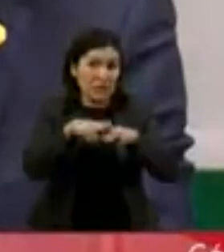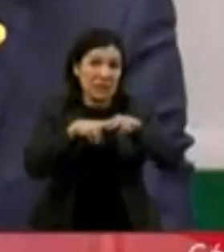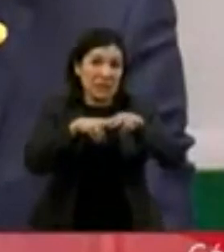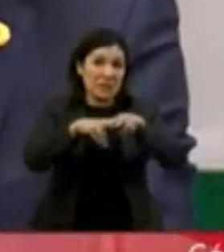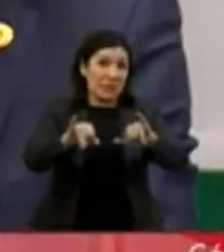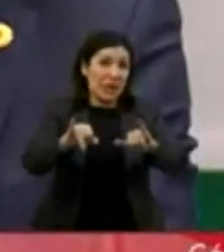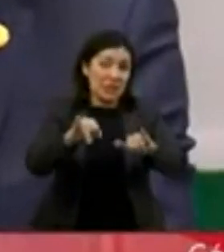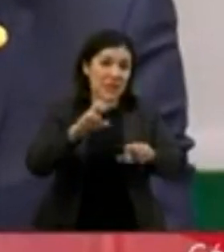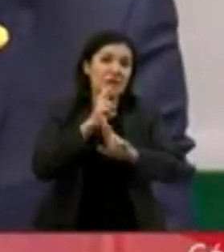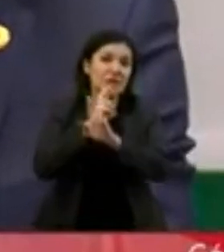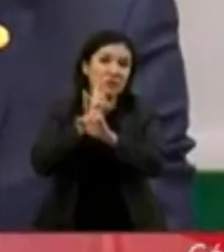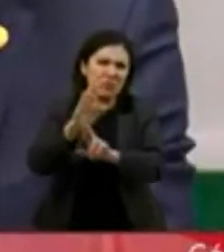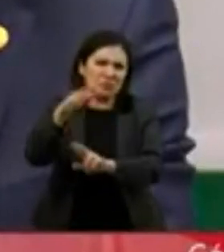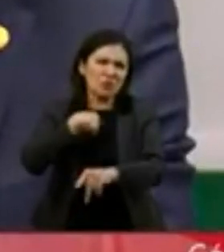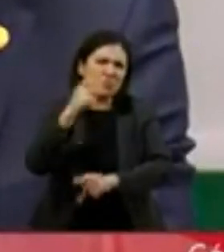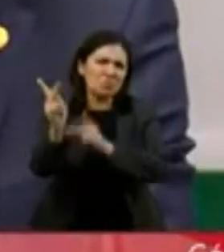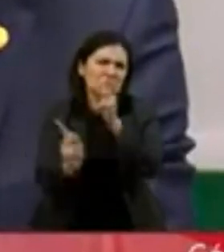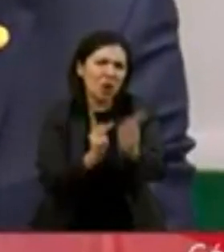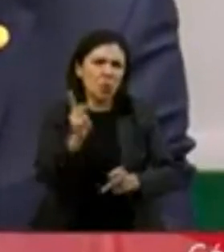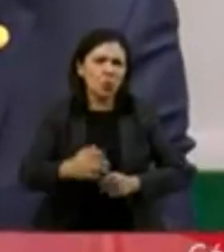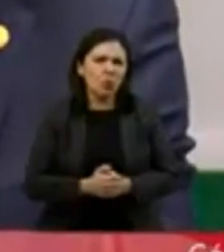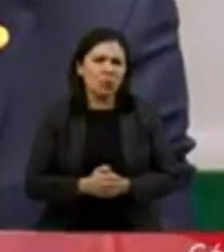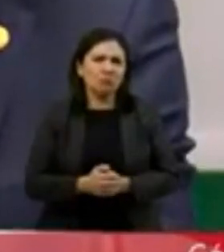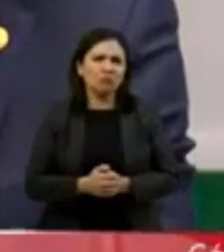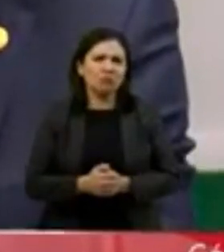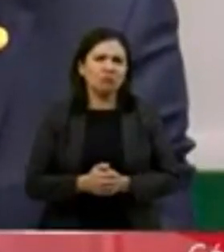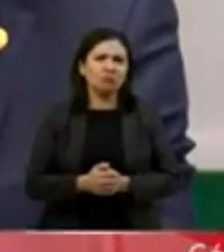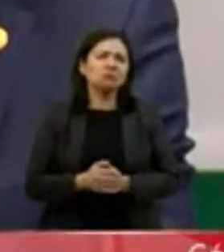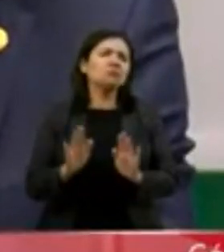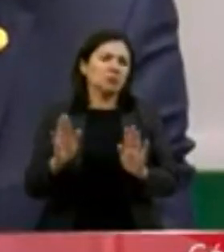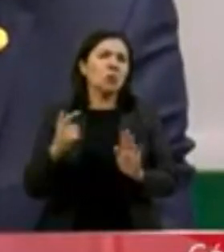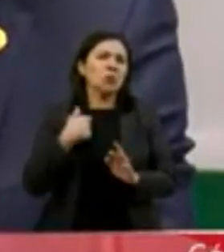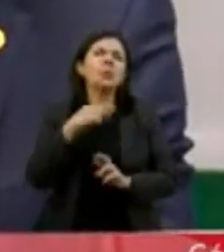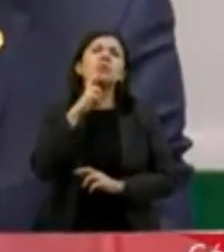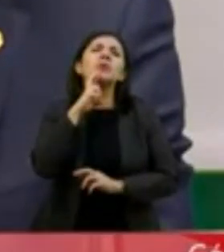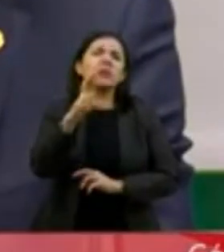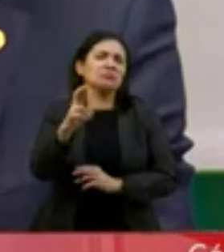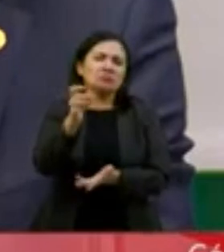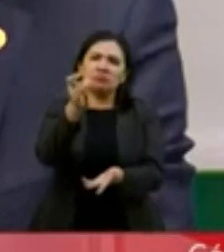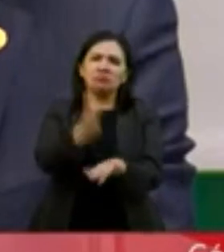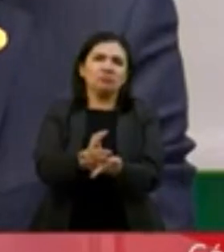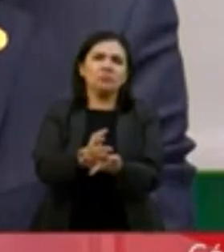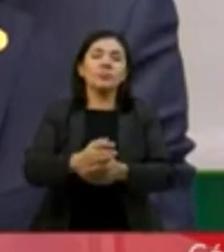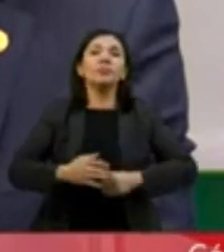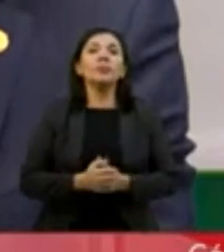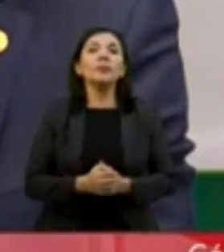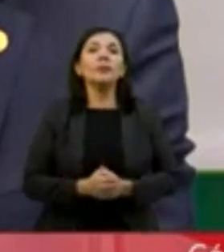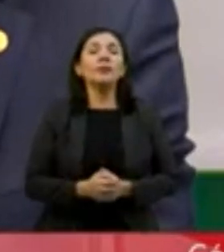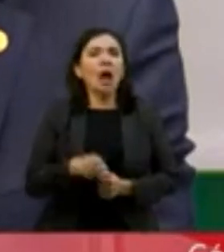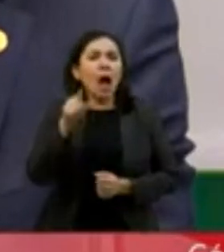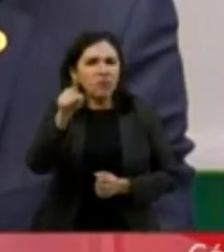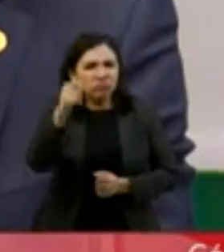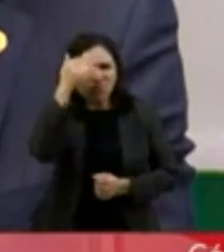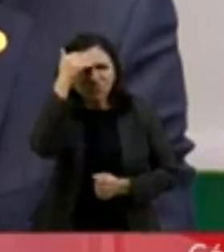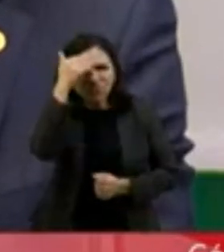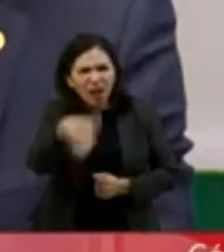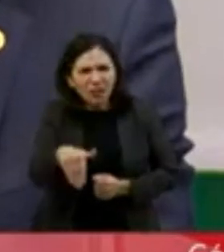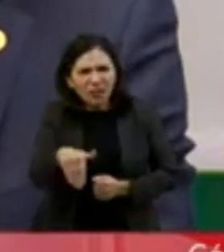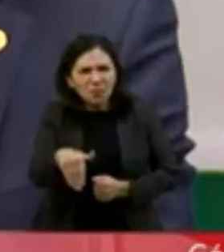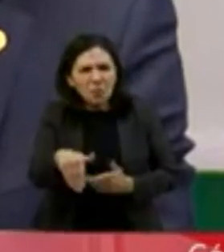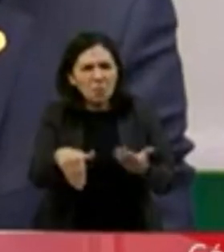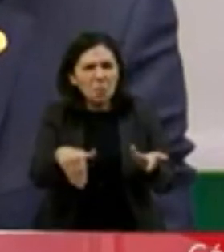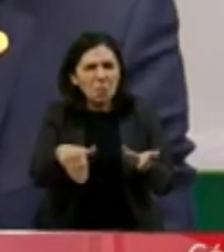a una pregunta yo se la voy a responder fácilmente sabe por